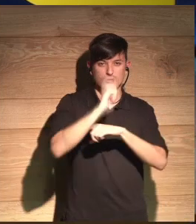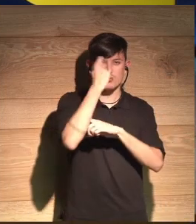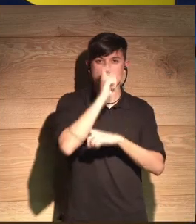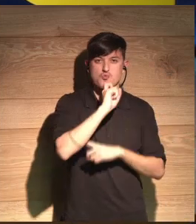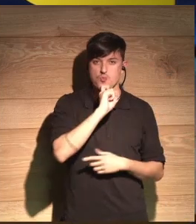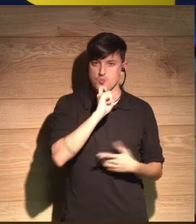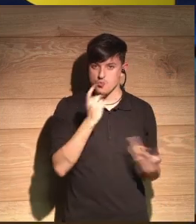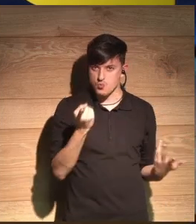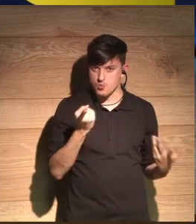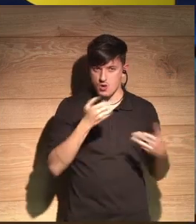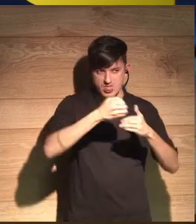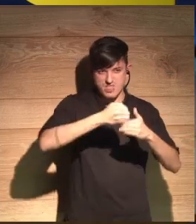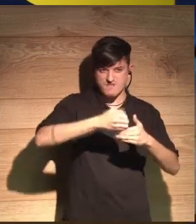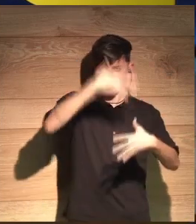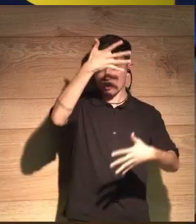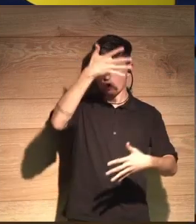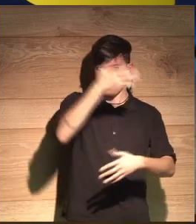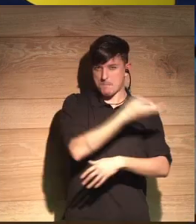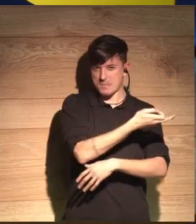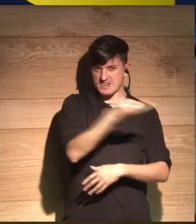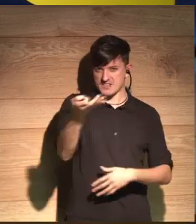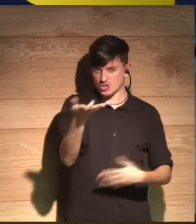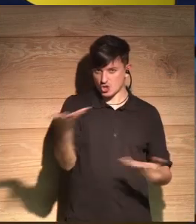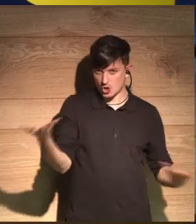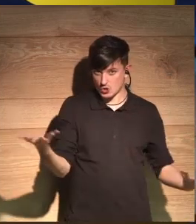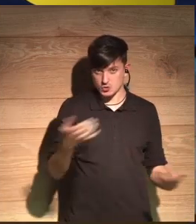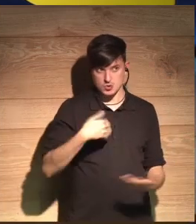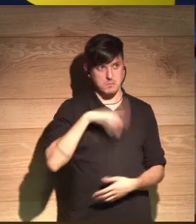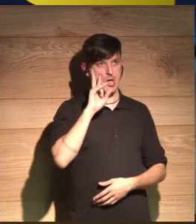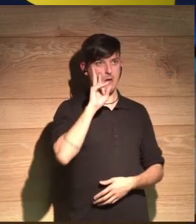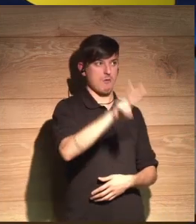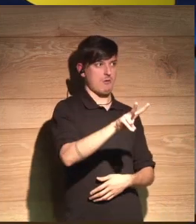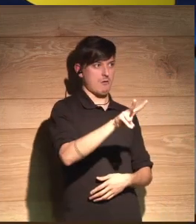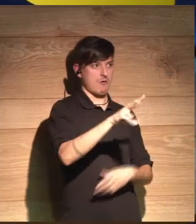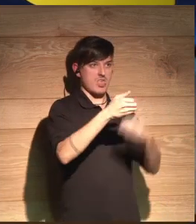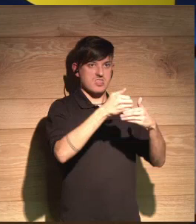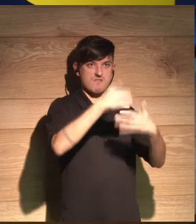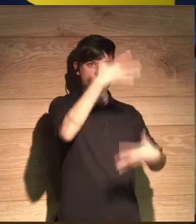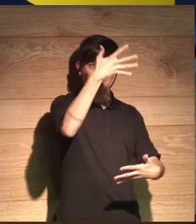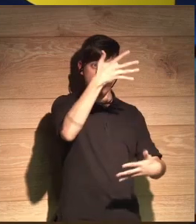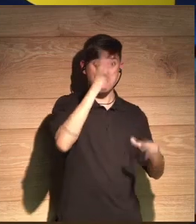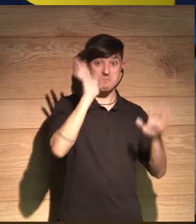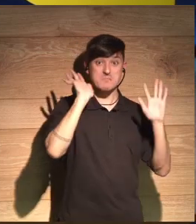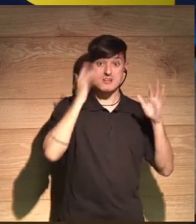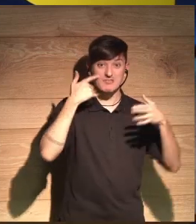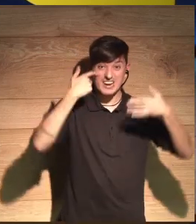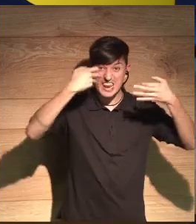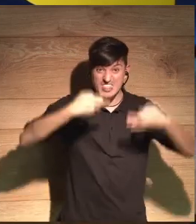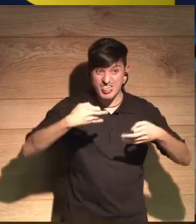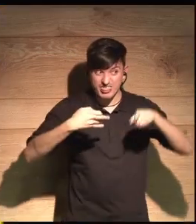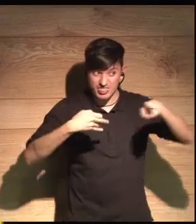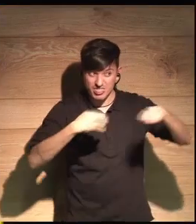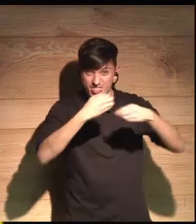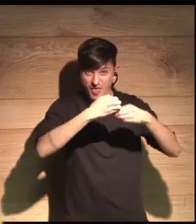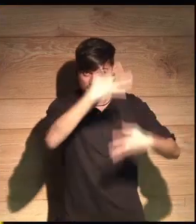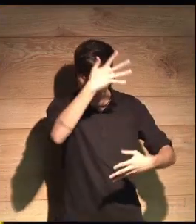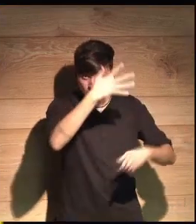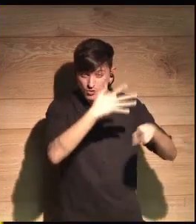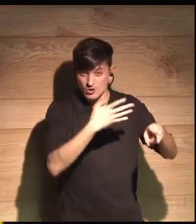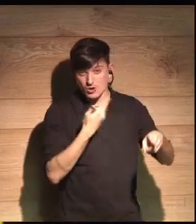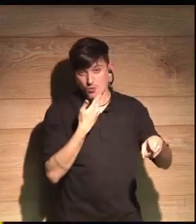edificios perfecto nosotros vemos el edificio pero la realidad es que ese edificio está funcionando